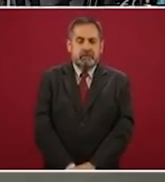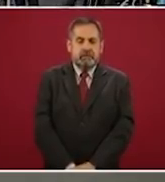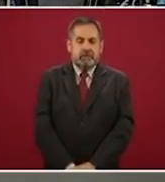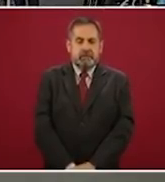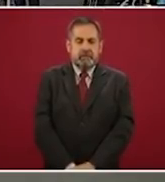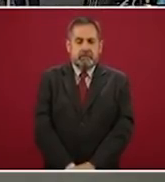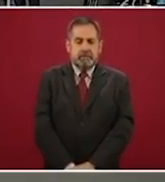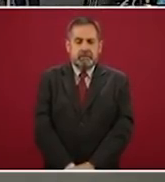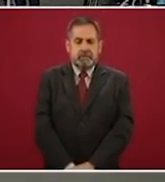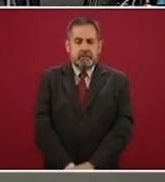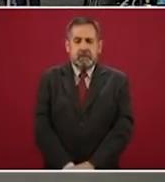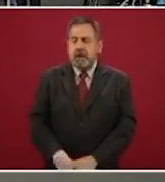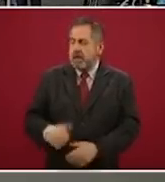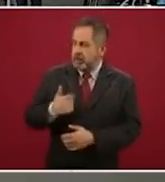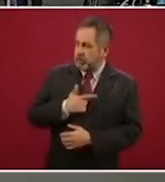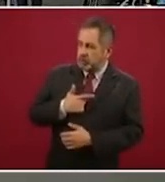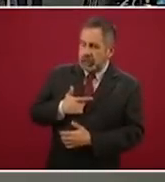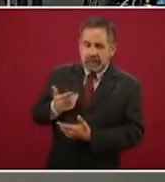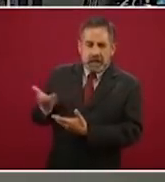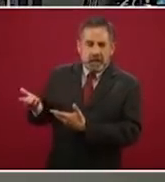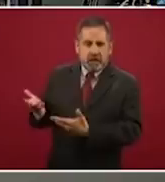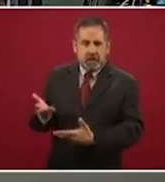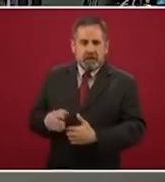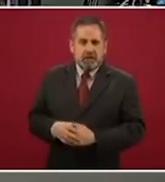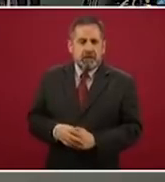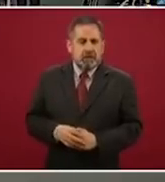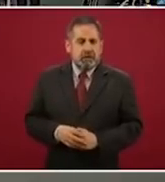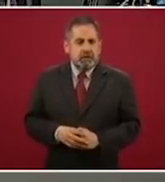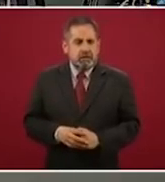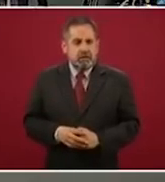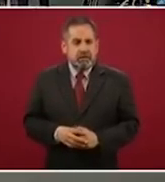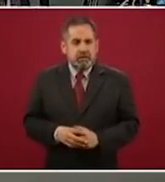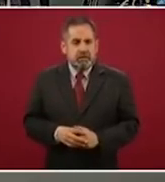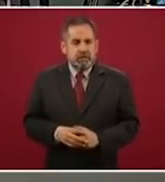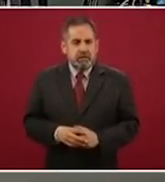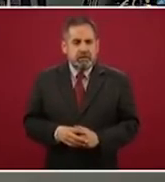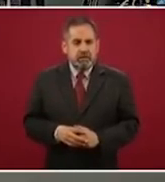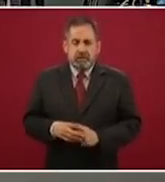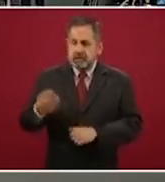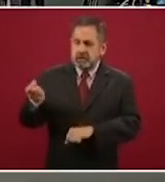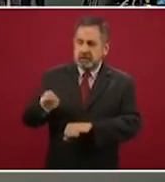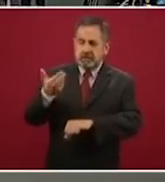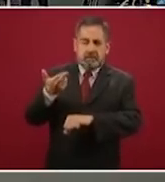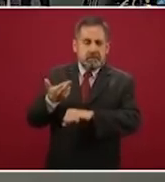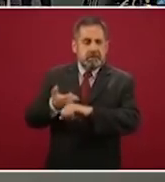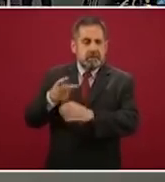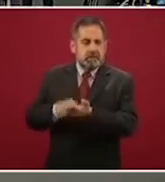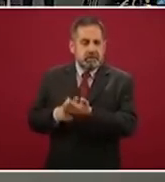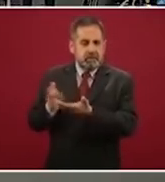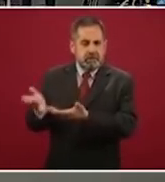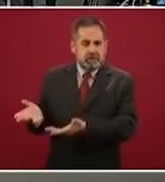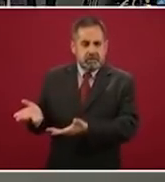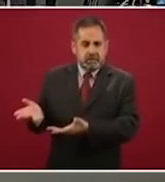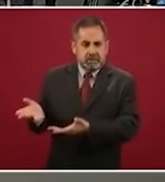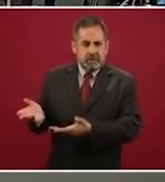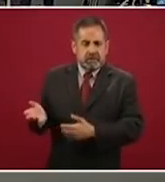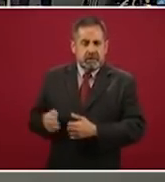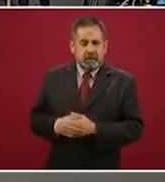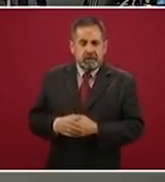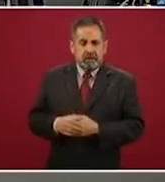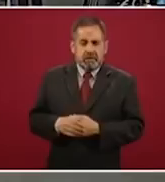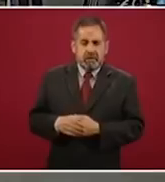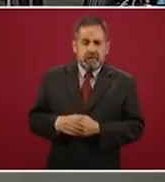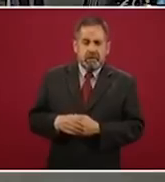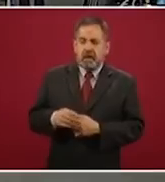Y me gustaría que la secretaria de